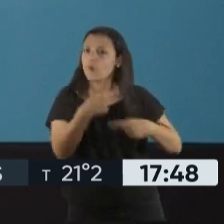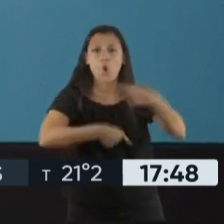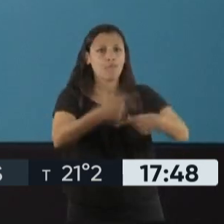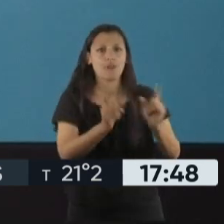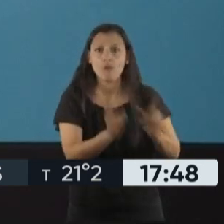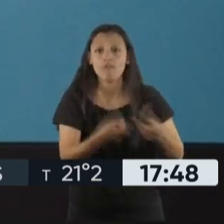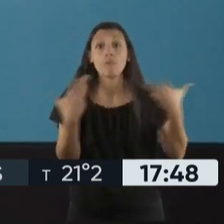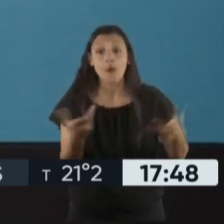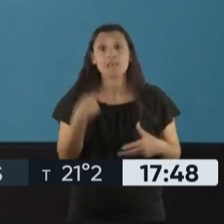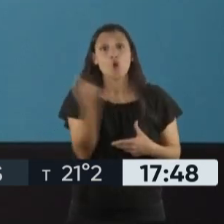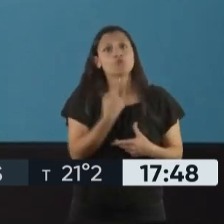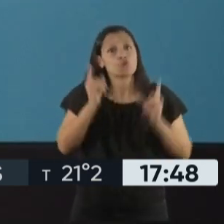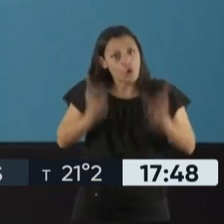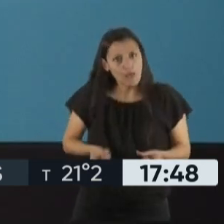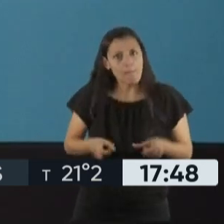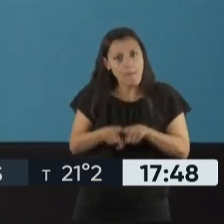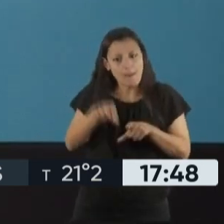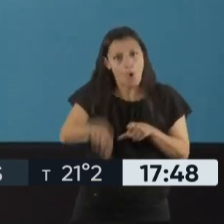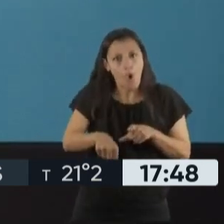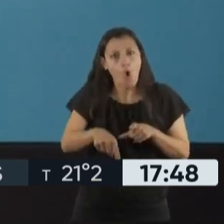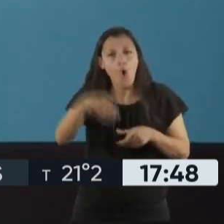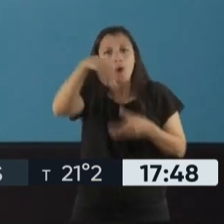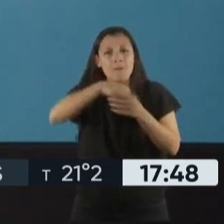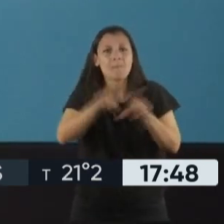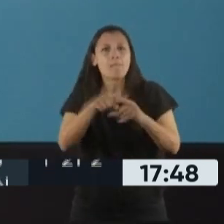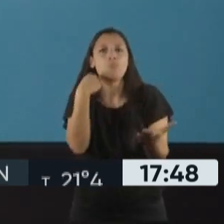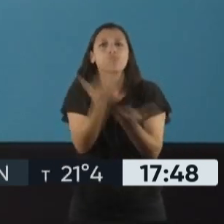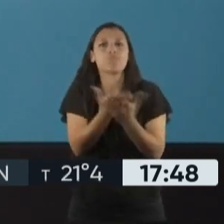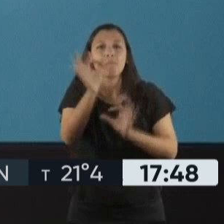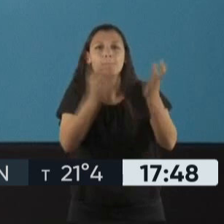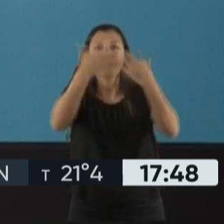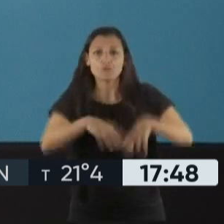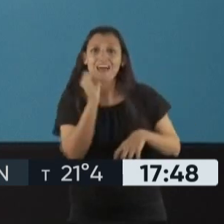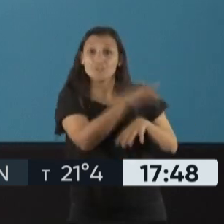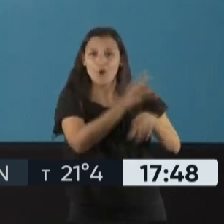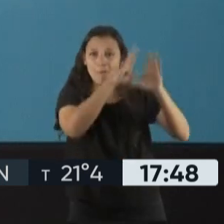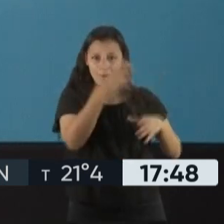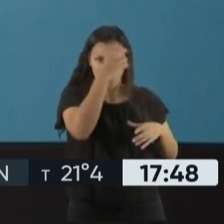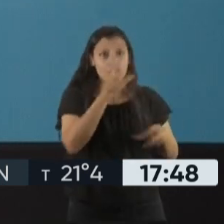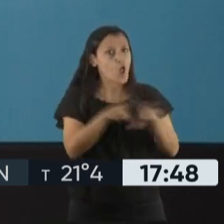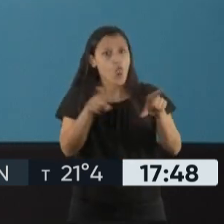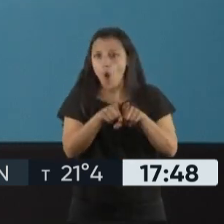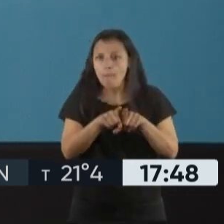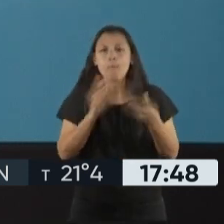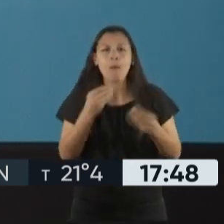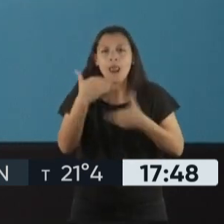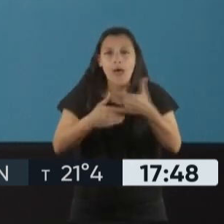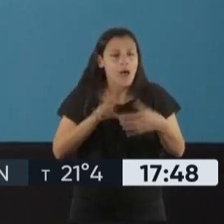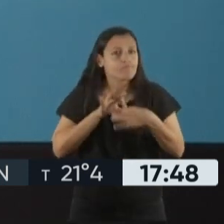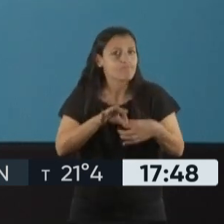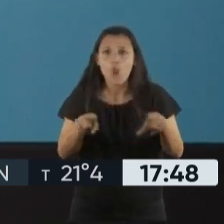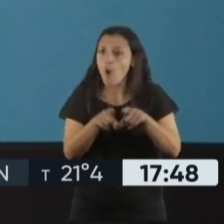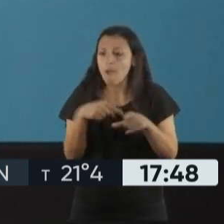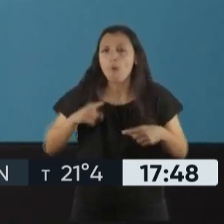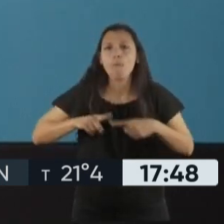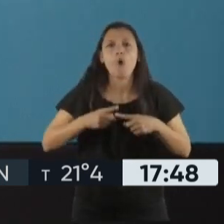por eso también estamos haciendo esto que acompaña a todo el resto del esquema de las políticas económicas y públicas que estamos